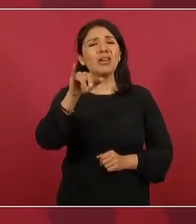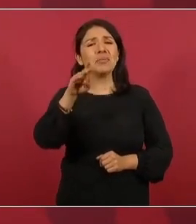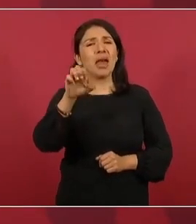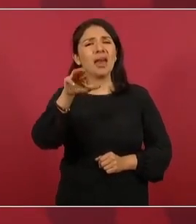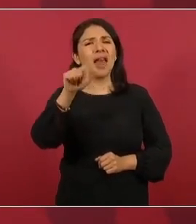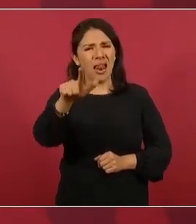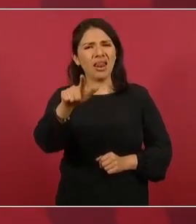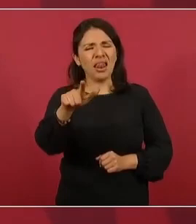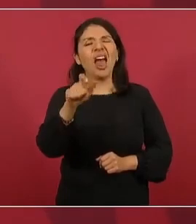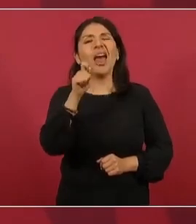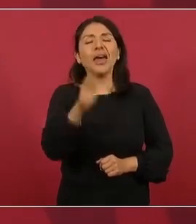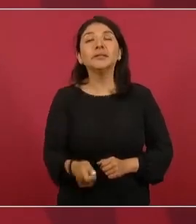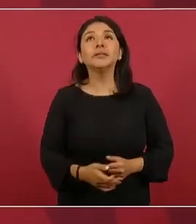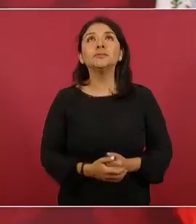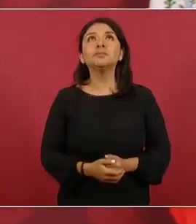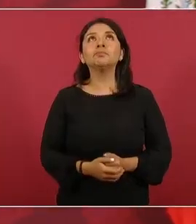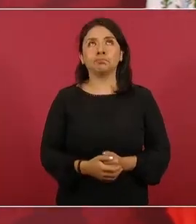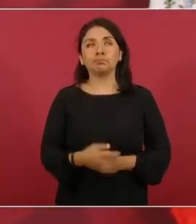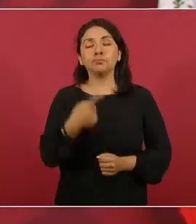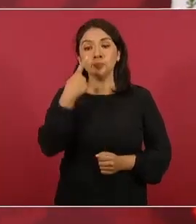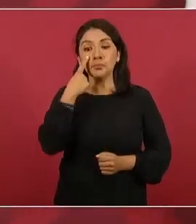era que daban